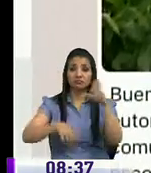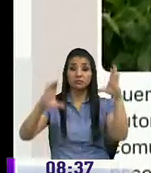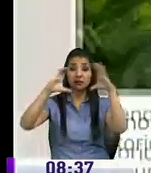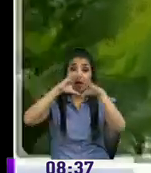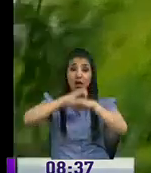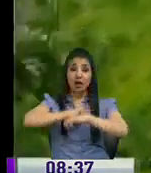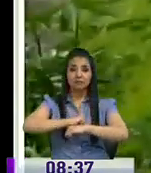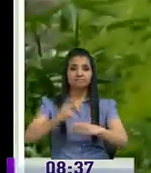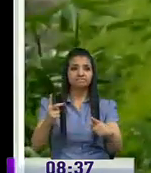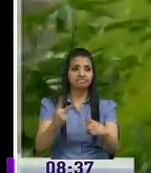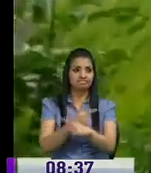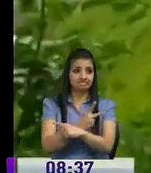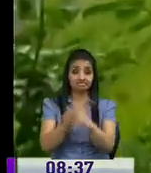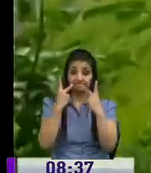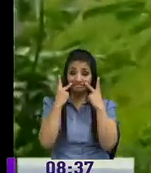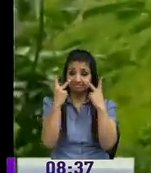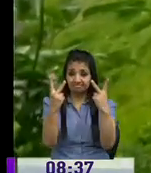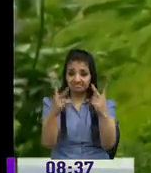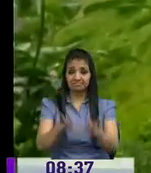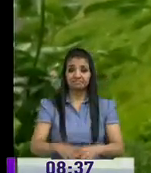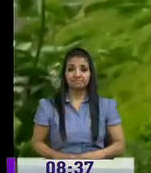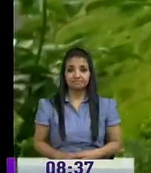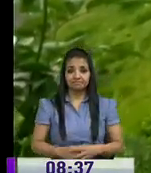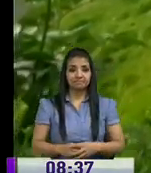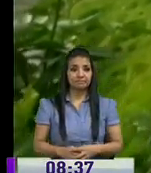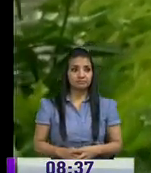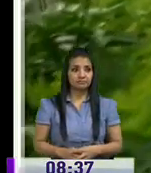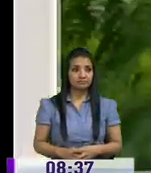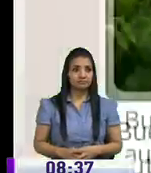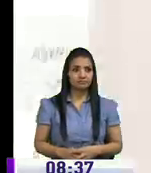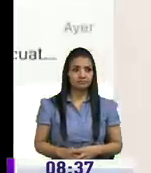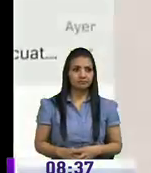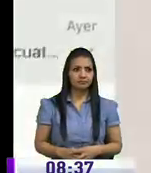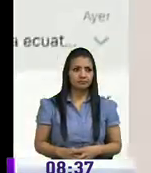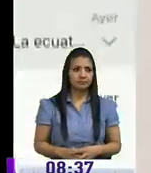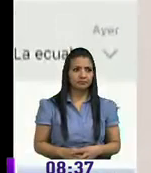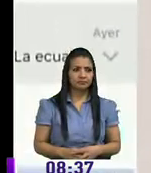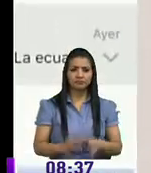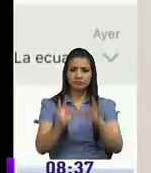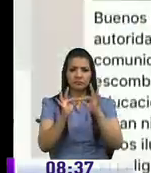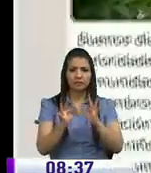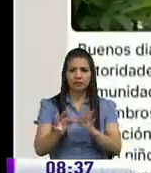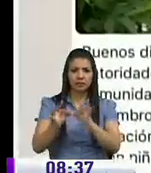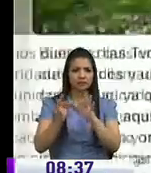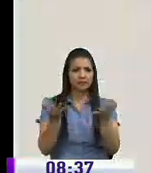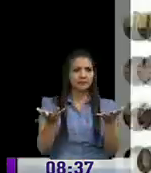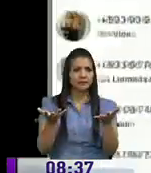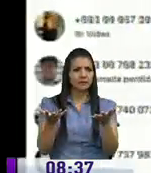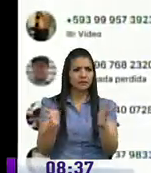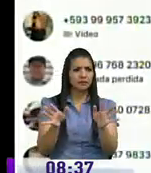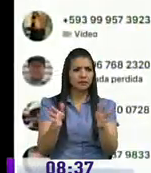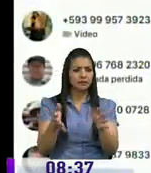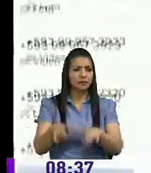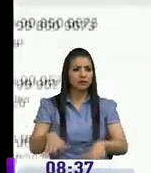un peligro. Pero miren esto, qué terrible. Hace rato que esto no le dan mantenimiento. ¿Dónde es esto, por